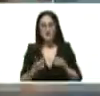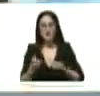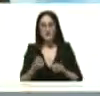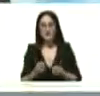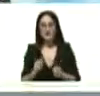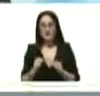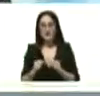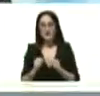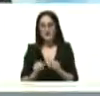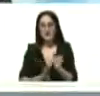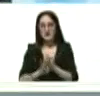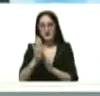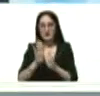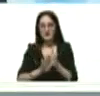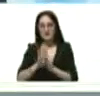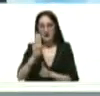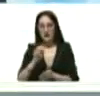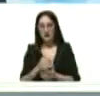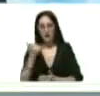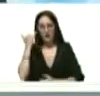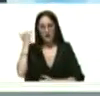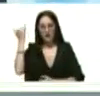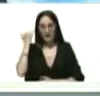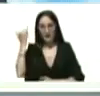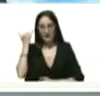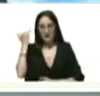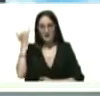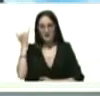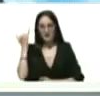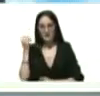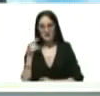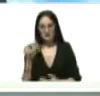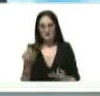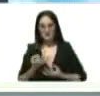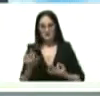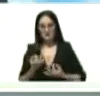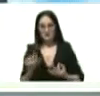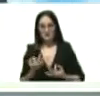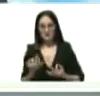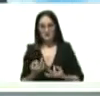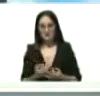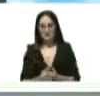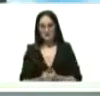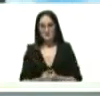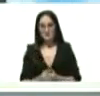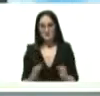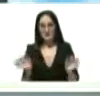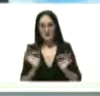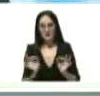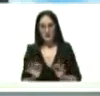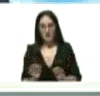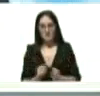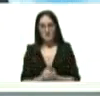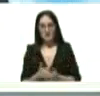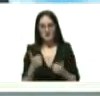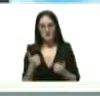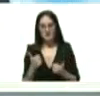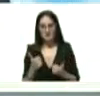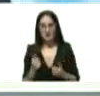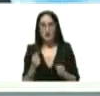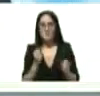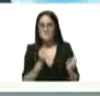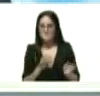Seguir avanzando en las ideas que favorezcan en términos reales, con una estrategia común, con